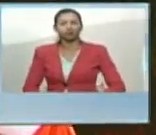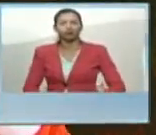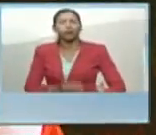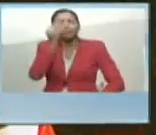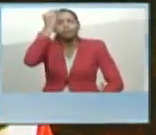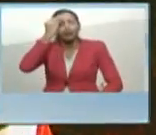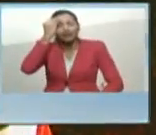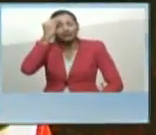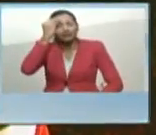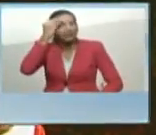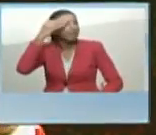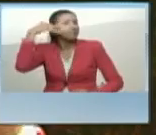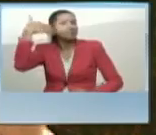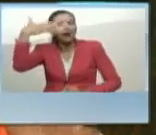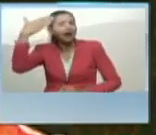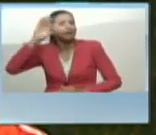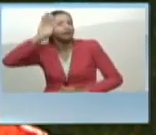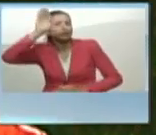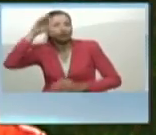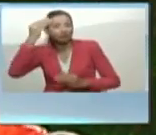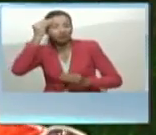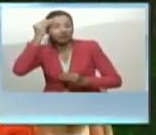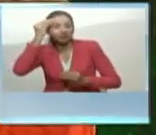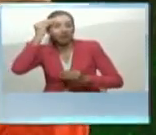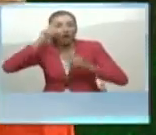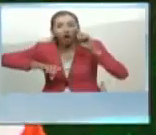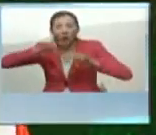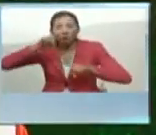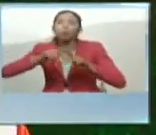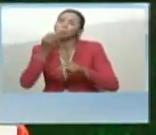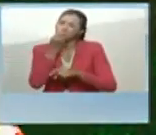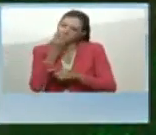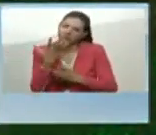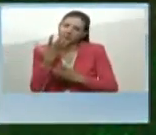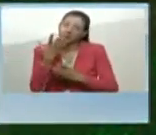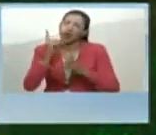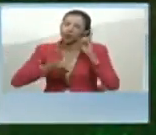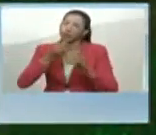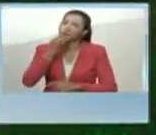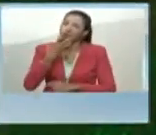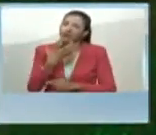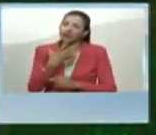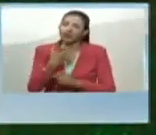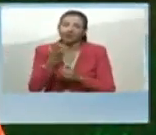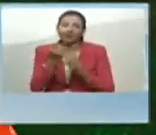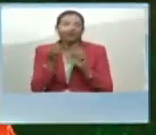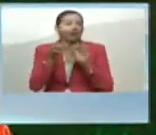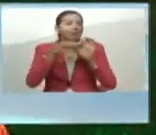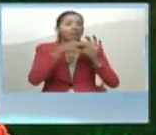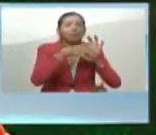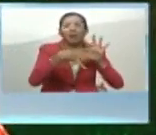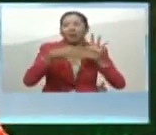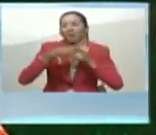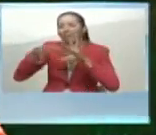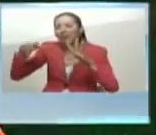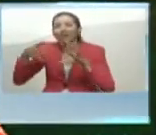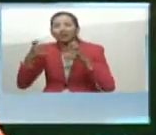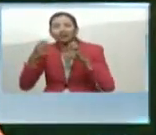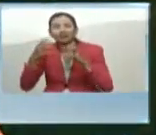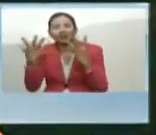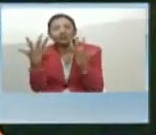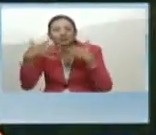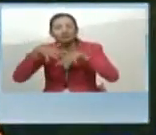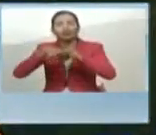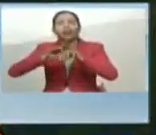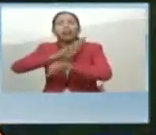Piensen más allá de algunas cosas que son buenas, pero están desarticuladas, no tienen la visión